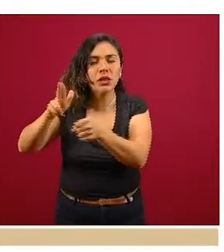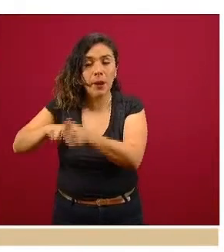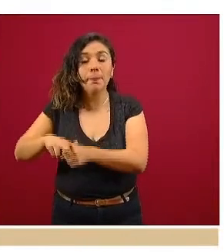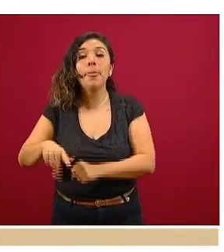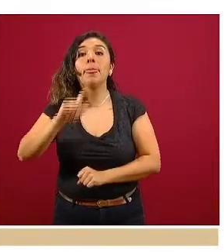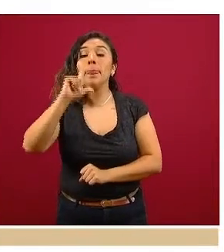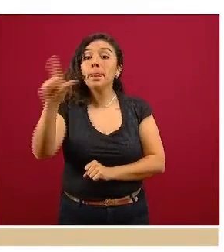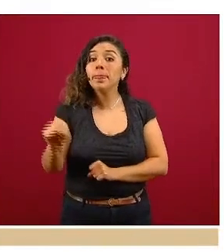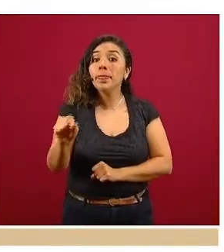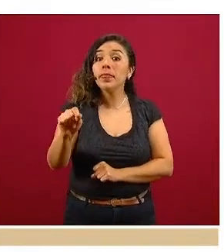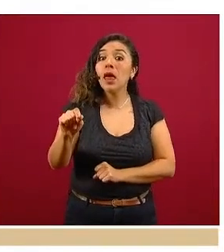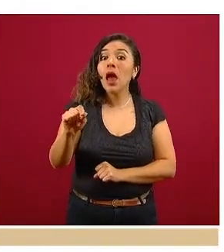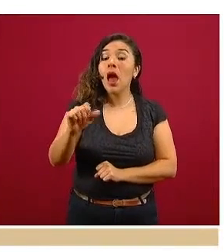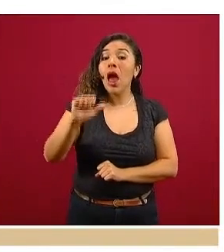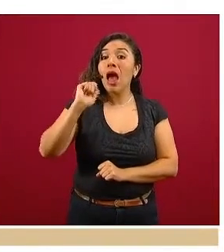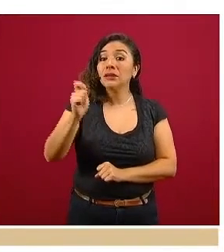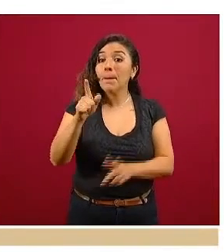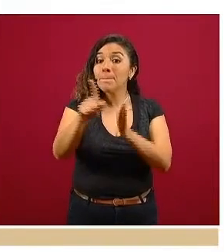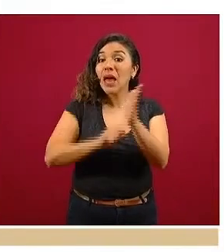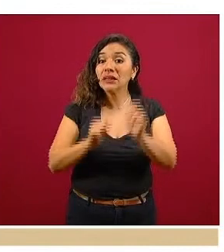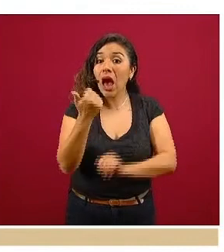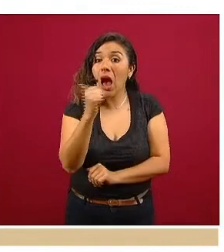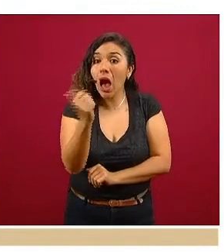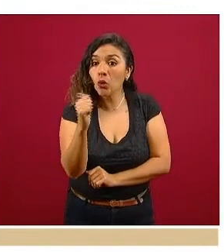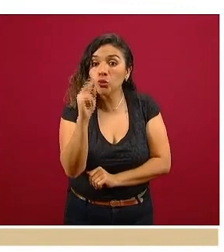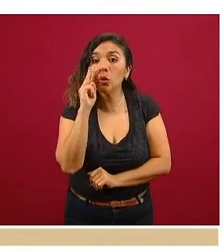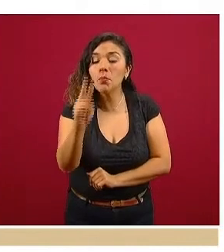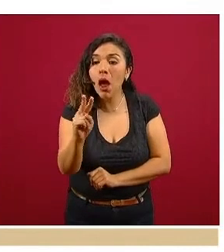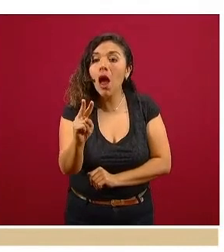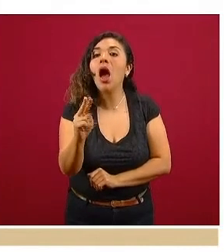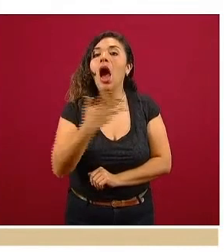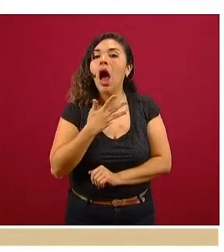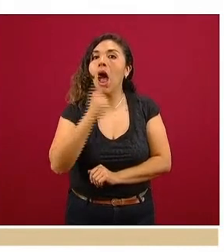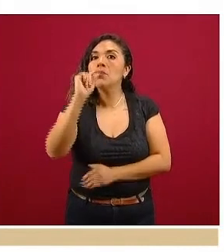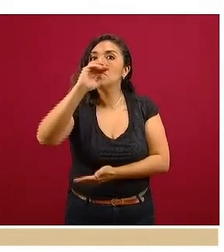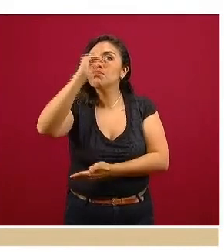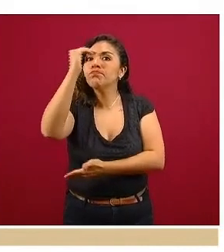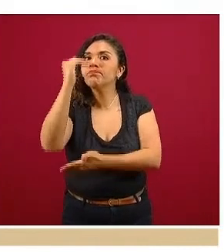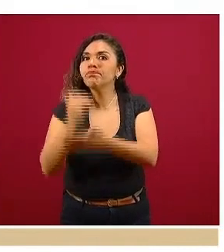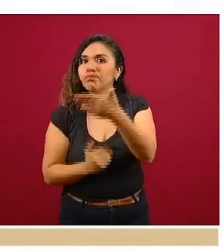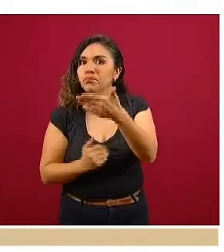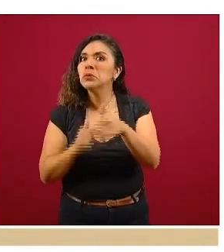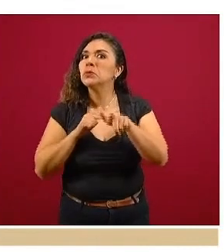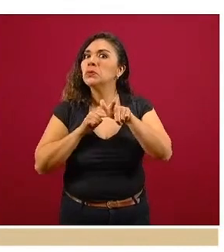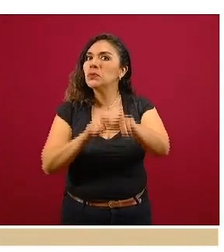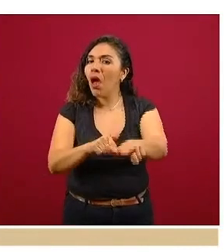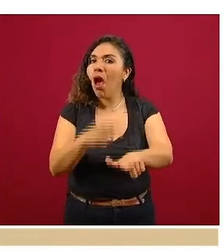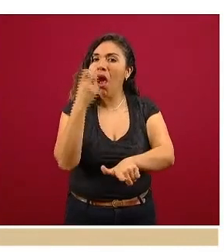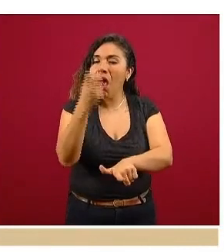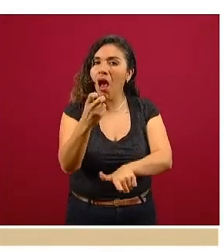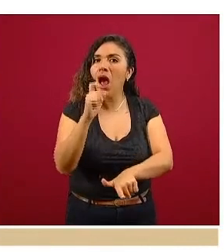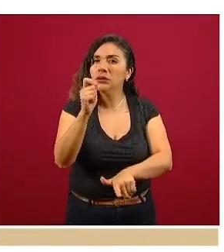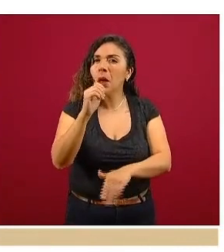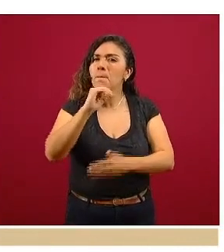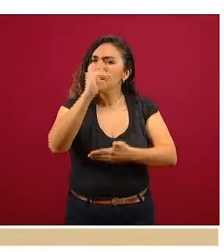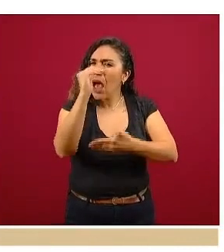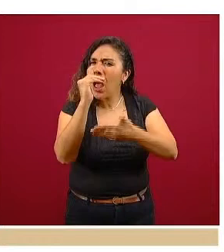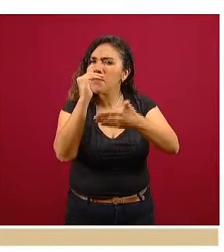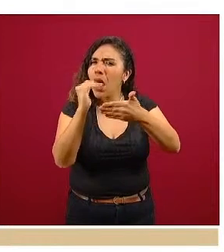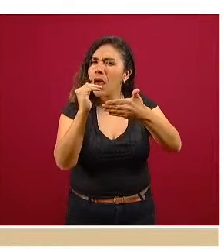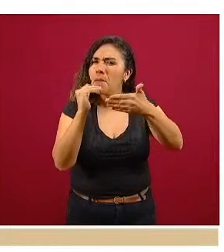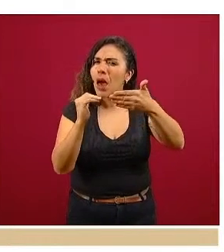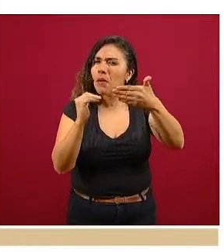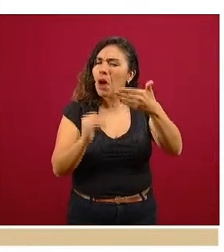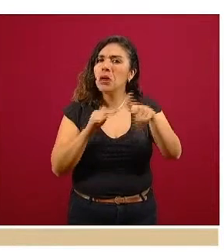durante todo el mes de agosto hemos tenido esta disminución continua, una tendencia descendente